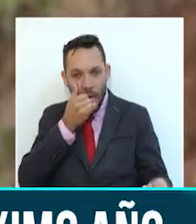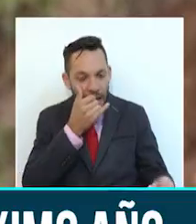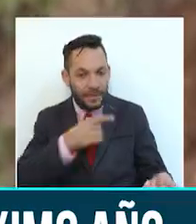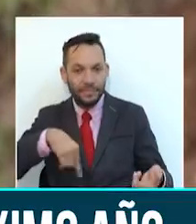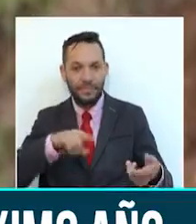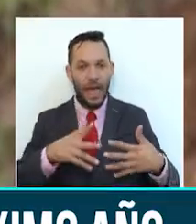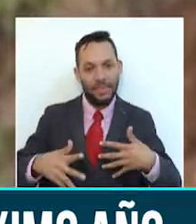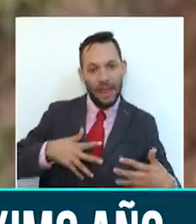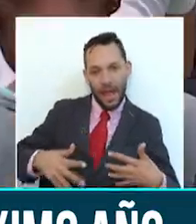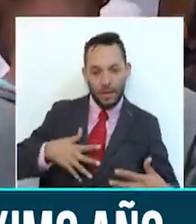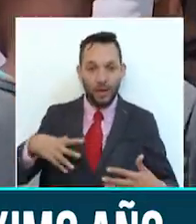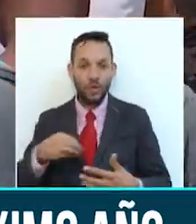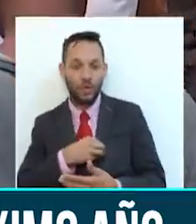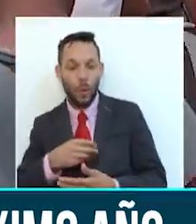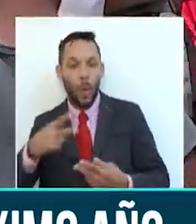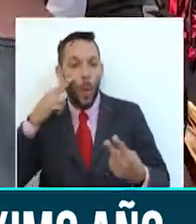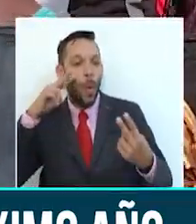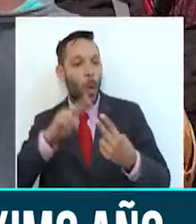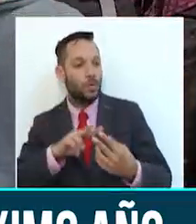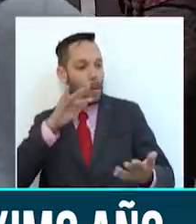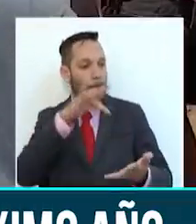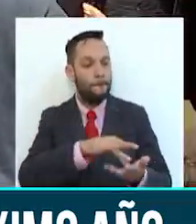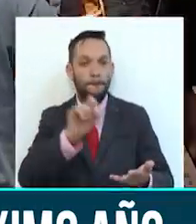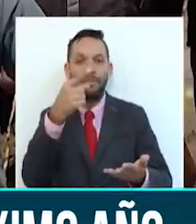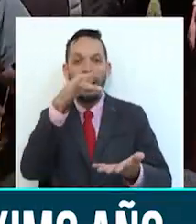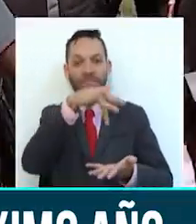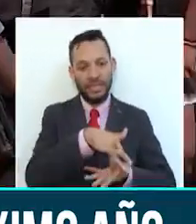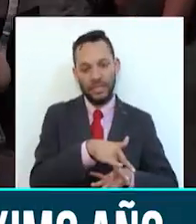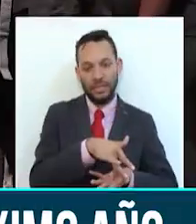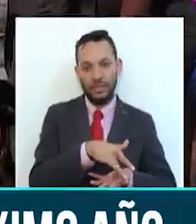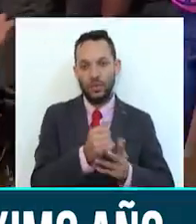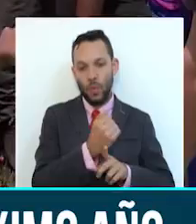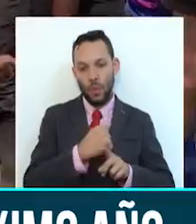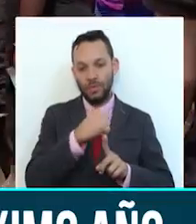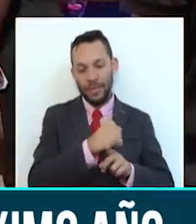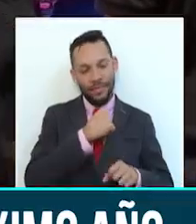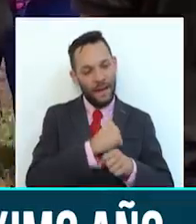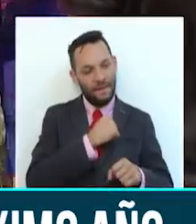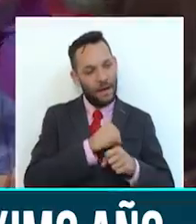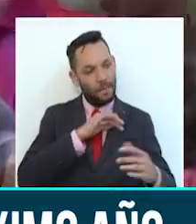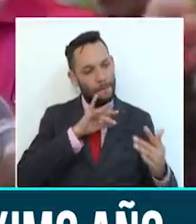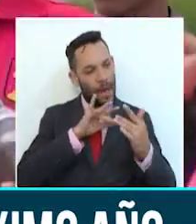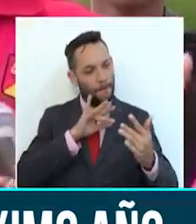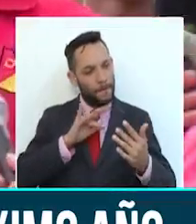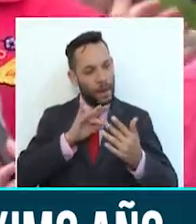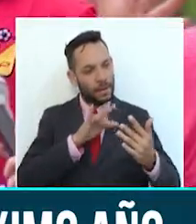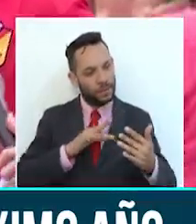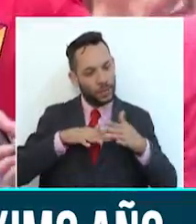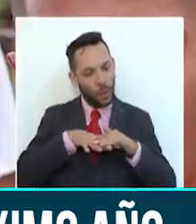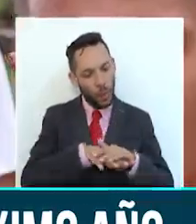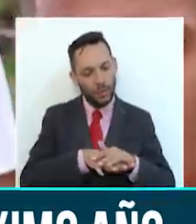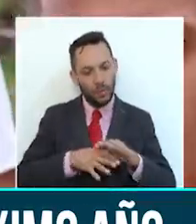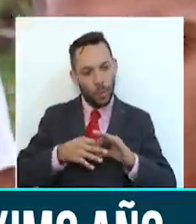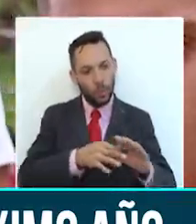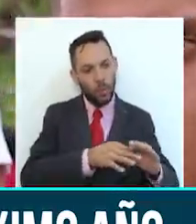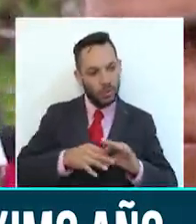ciudad que la verdad no conocíamos. Es una bonita obra en lo social porque se les da un poco integración a la gente del sector.